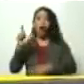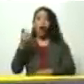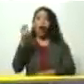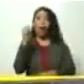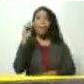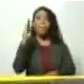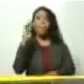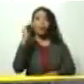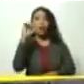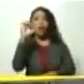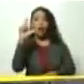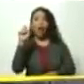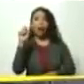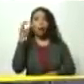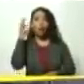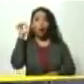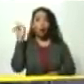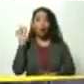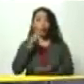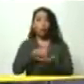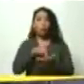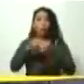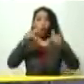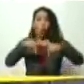Jiménez, presente,